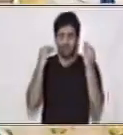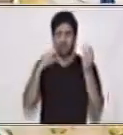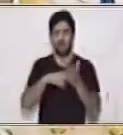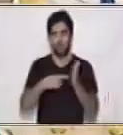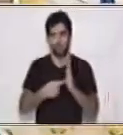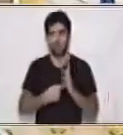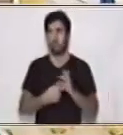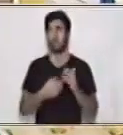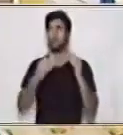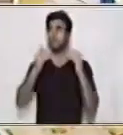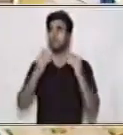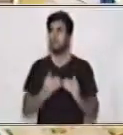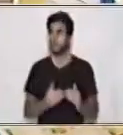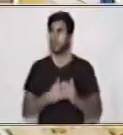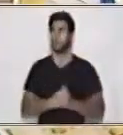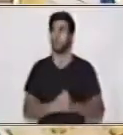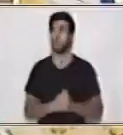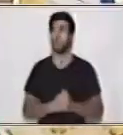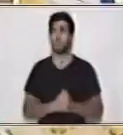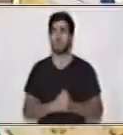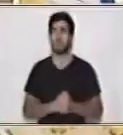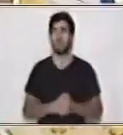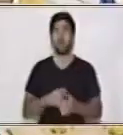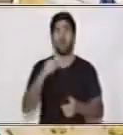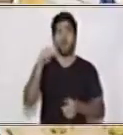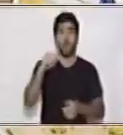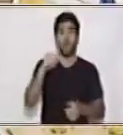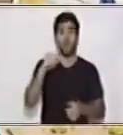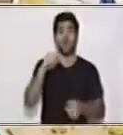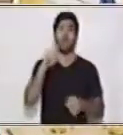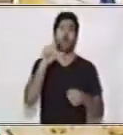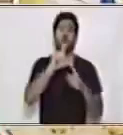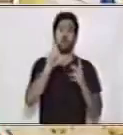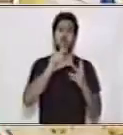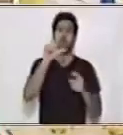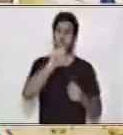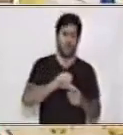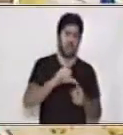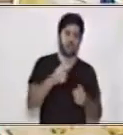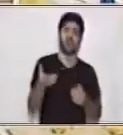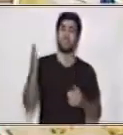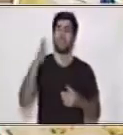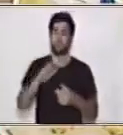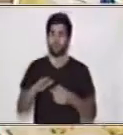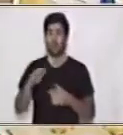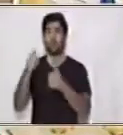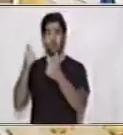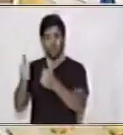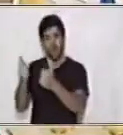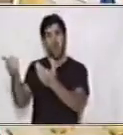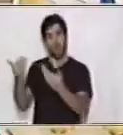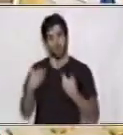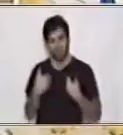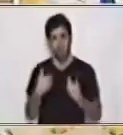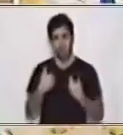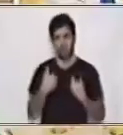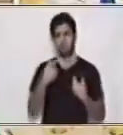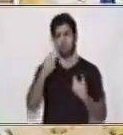paradoja. No hay mal que por bien no venga. ¿Será una paradoja? ¿Una